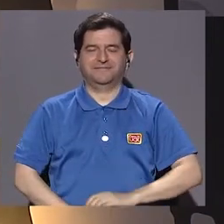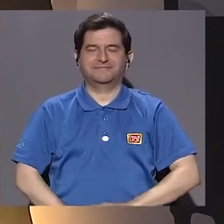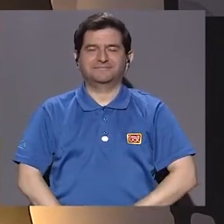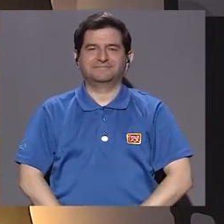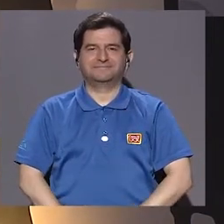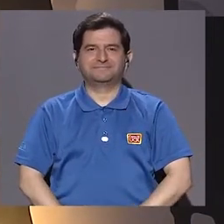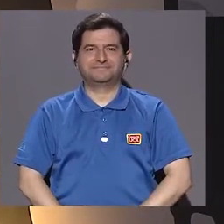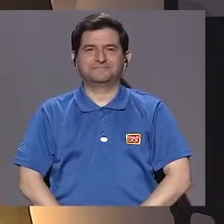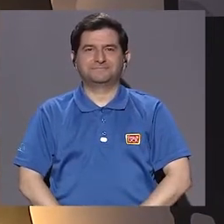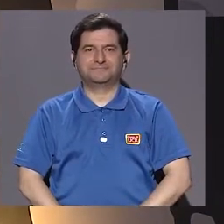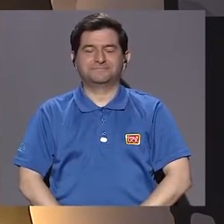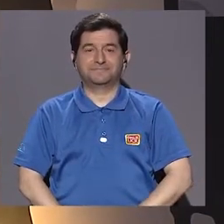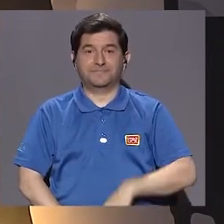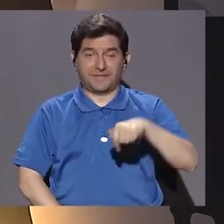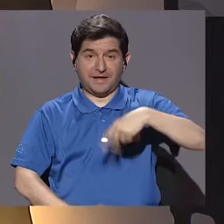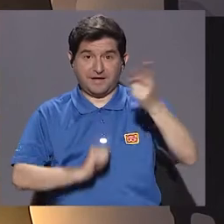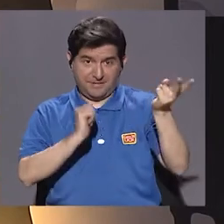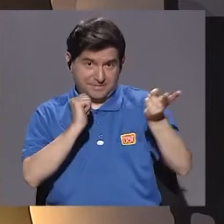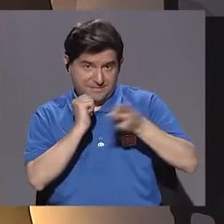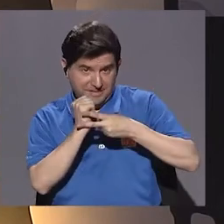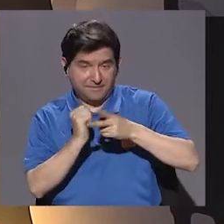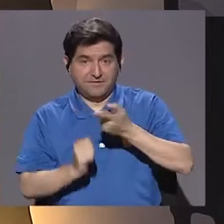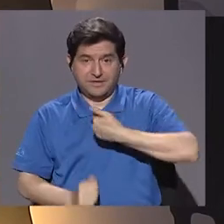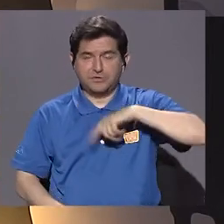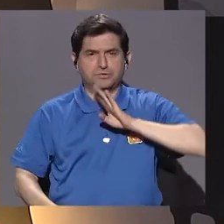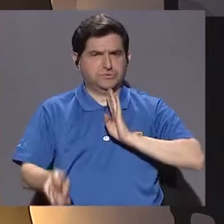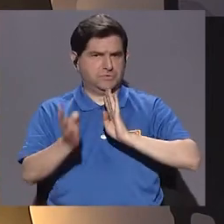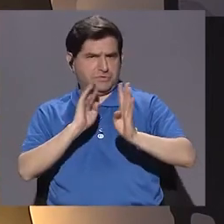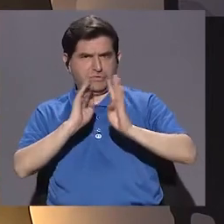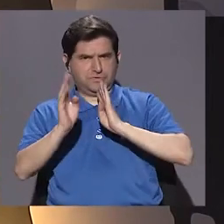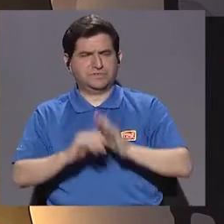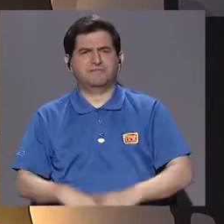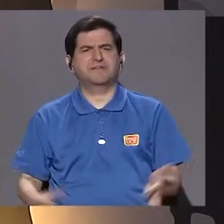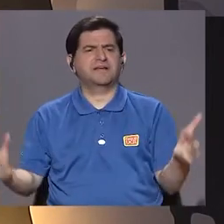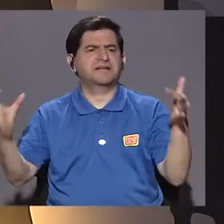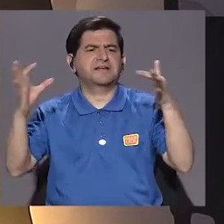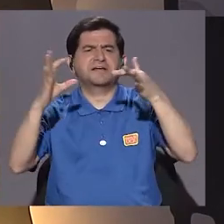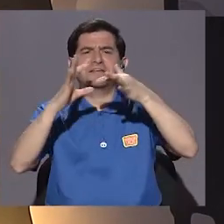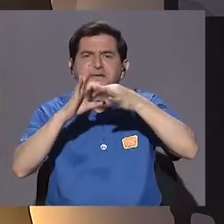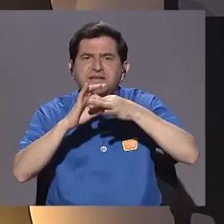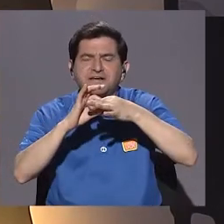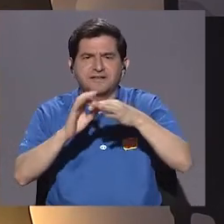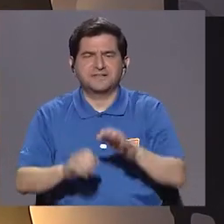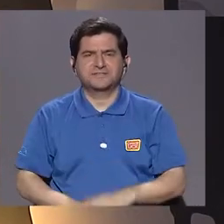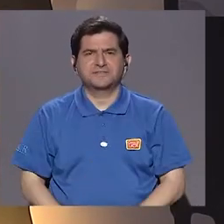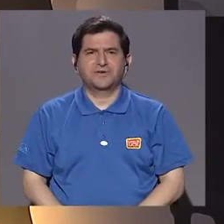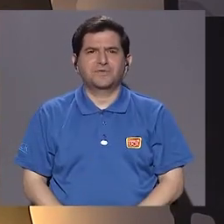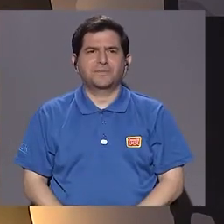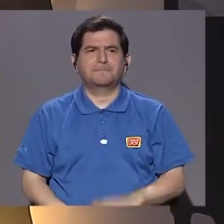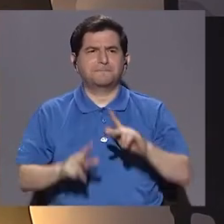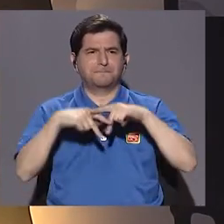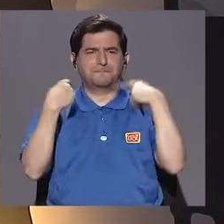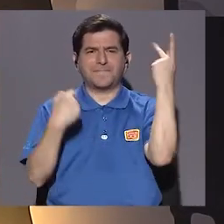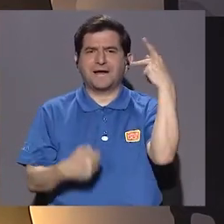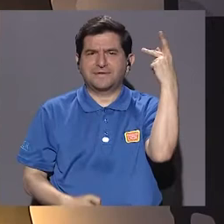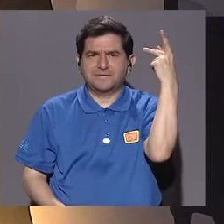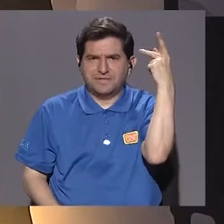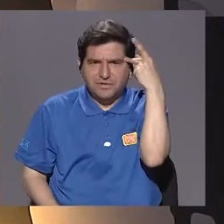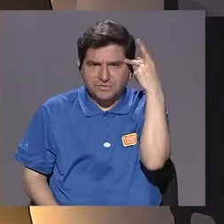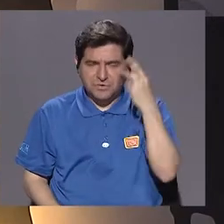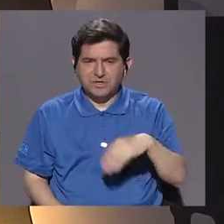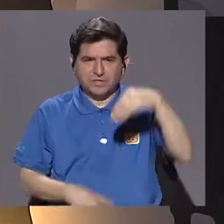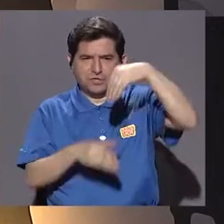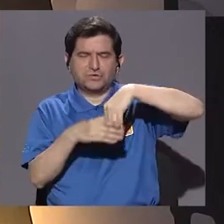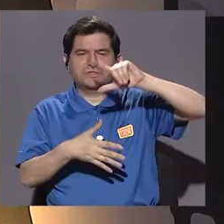en esta ocasión vamos a conversar sobre los partidos políticos en